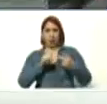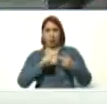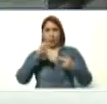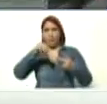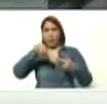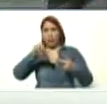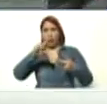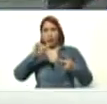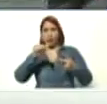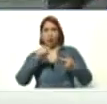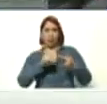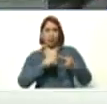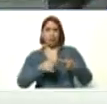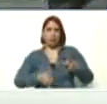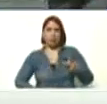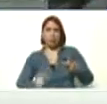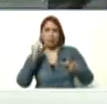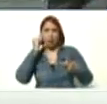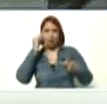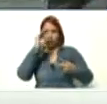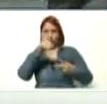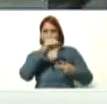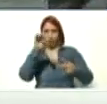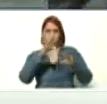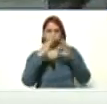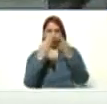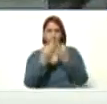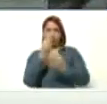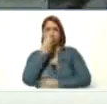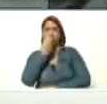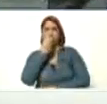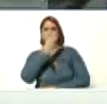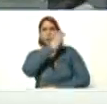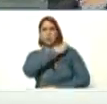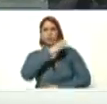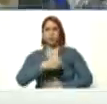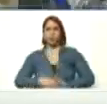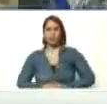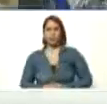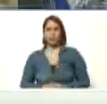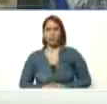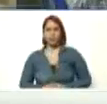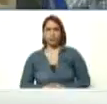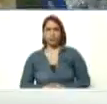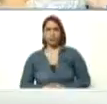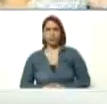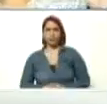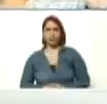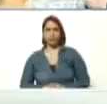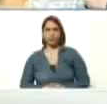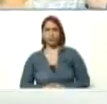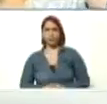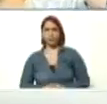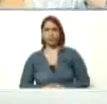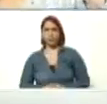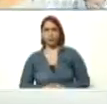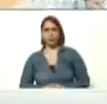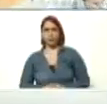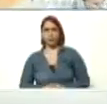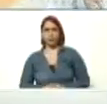hija. Mis bendiciones a la familia del gran general y jefe García Carneiro.